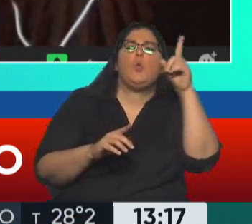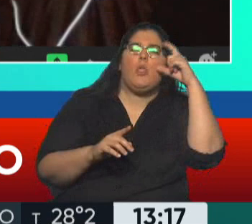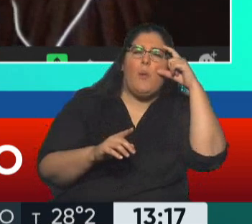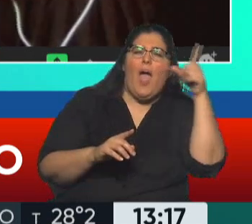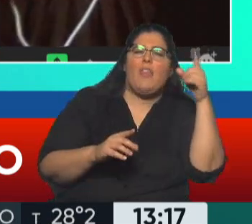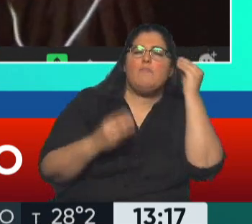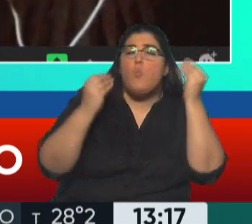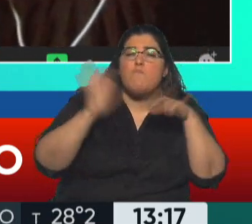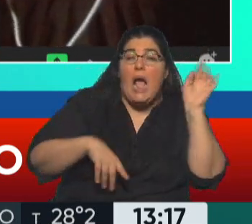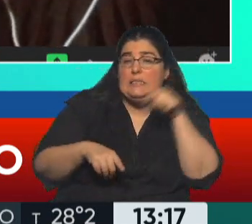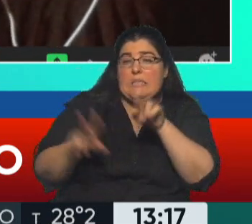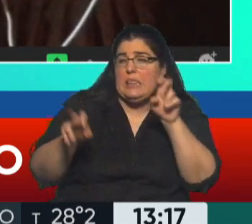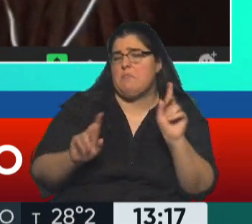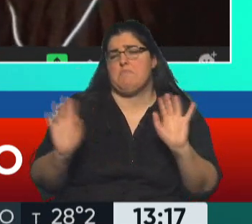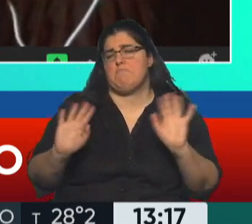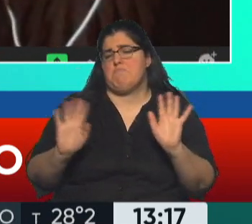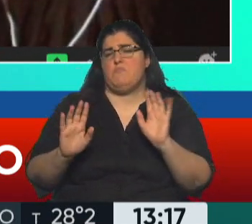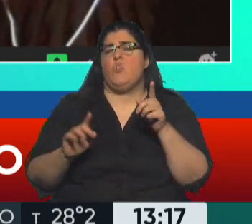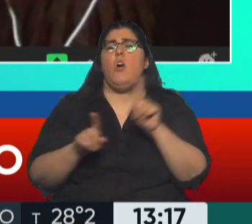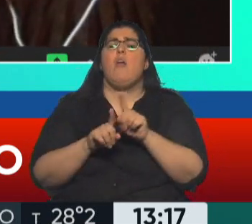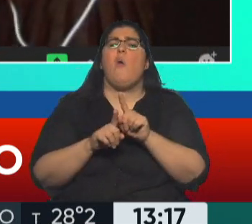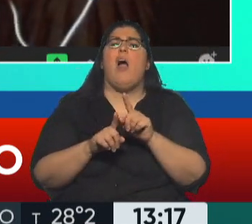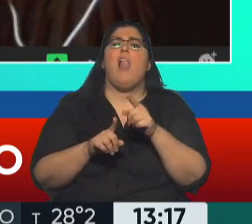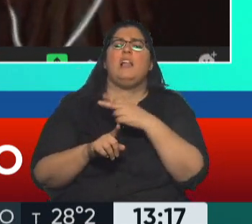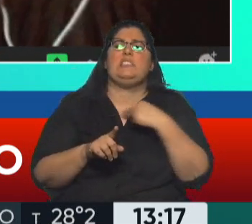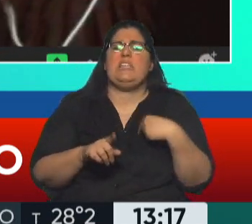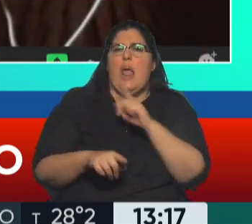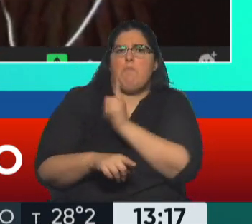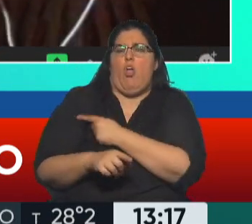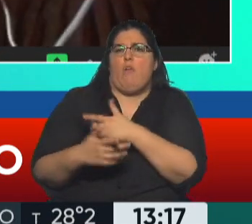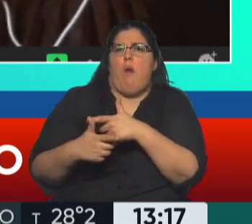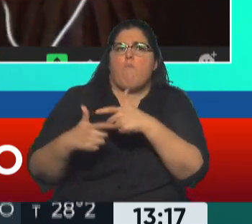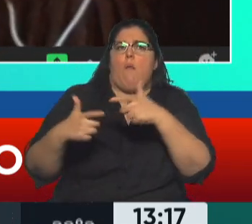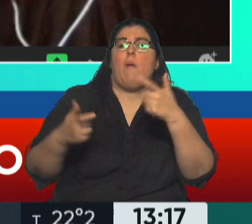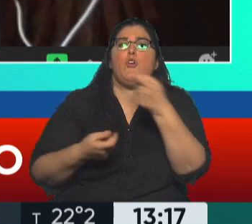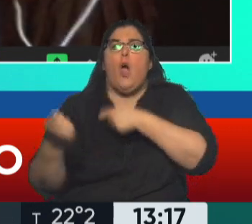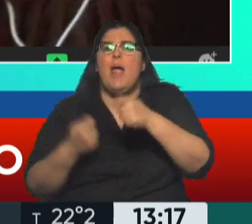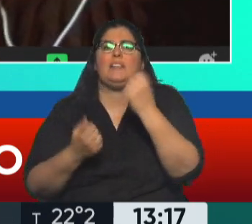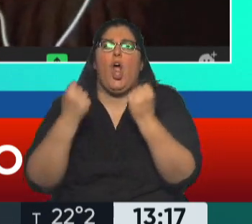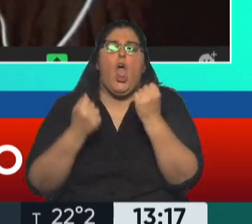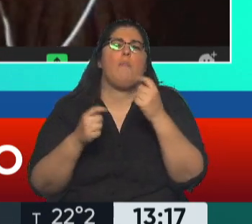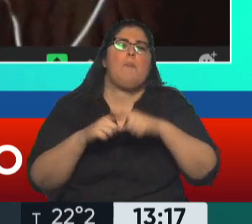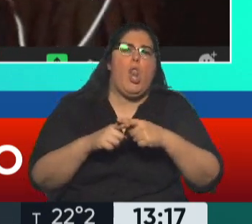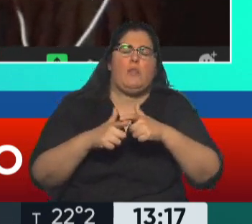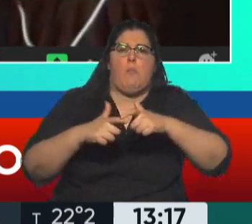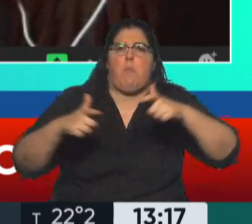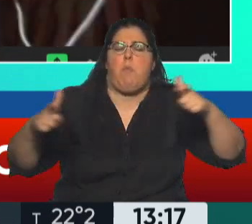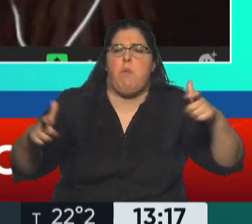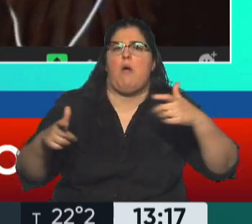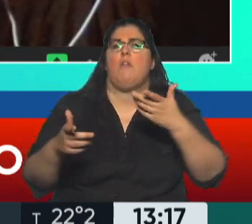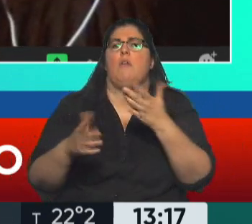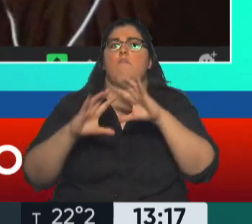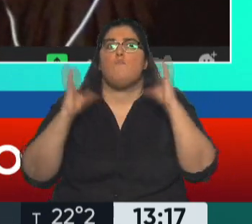Biden con el crecimiento del poderío chino, comercial, económico, político en